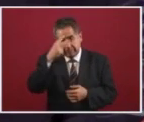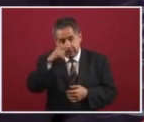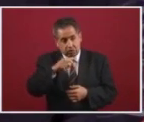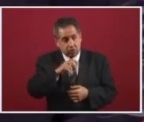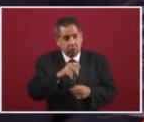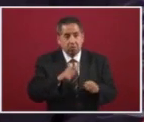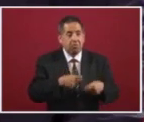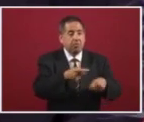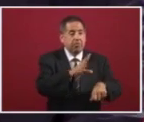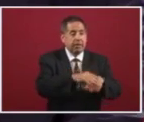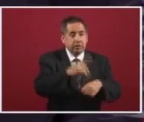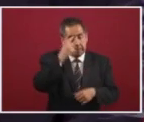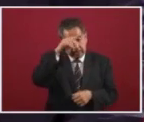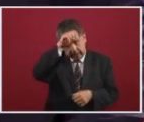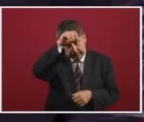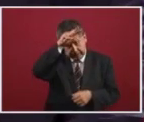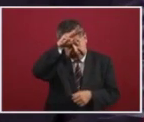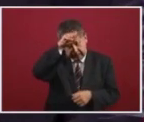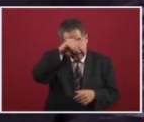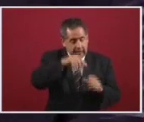para la explotación minera.